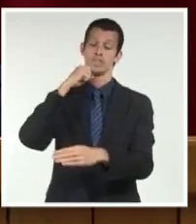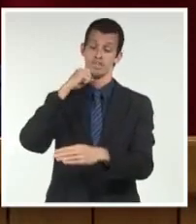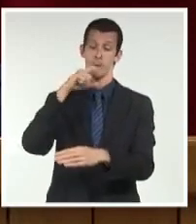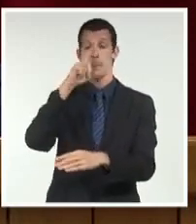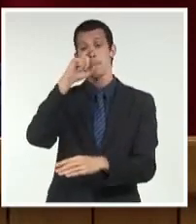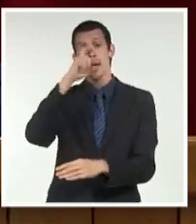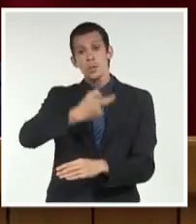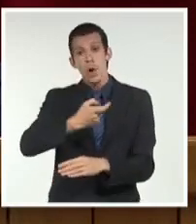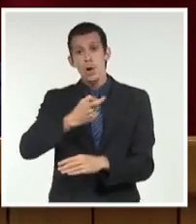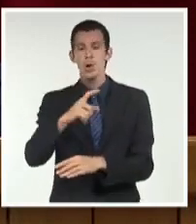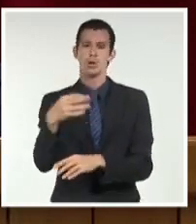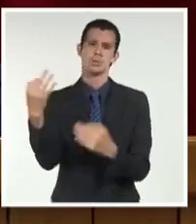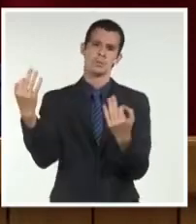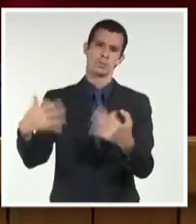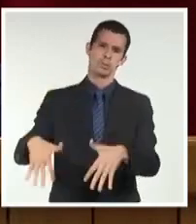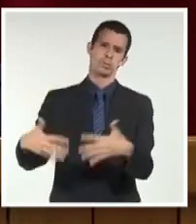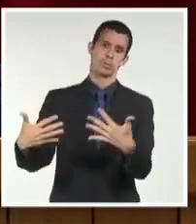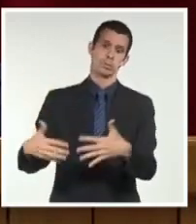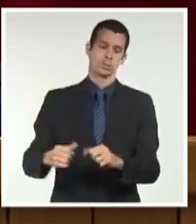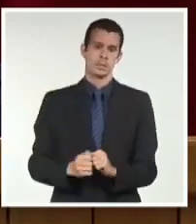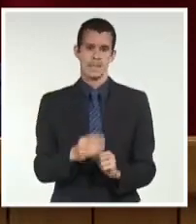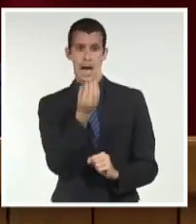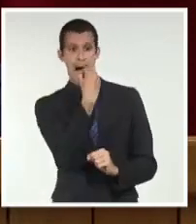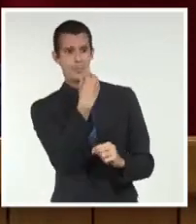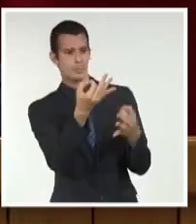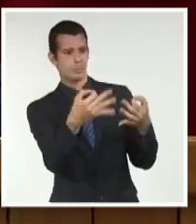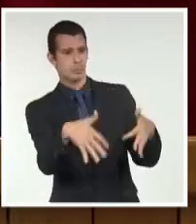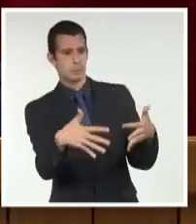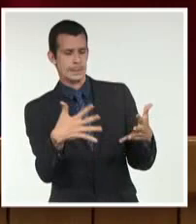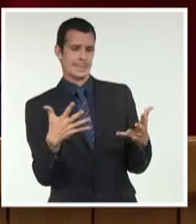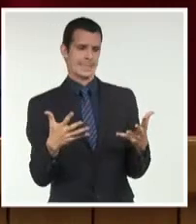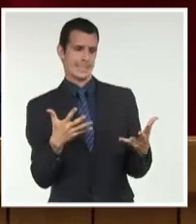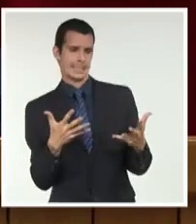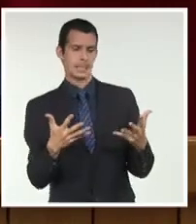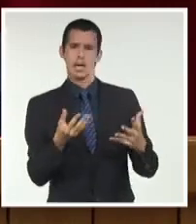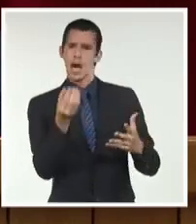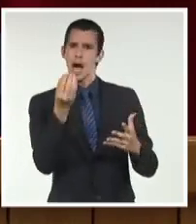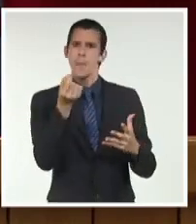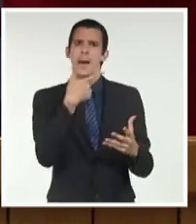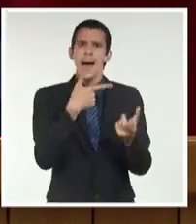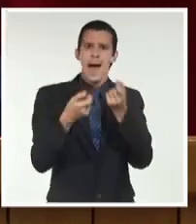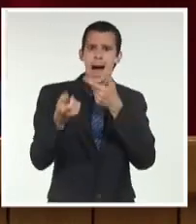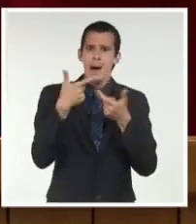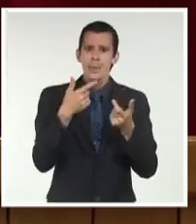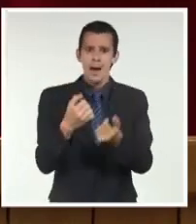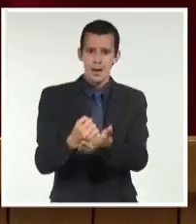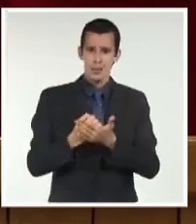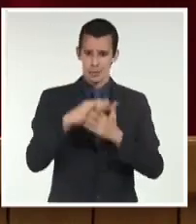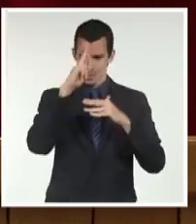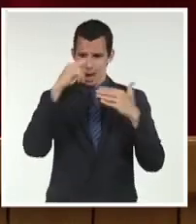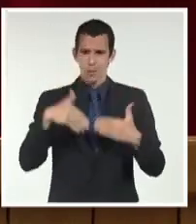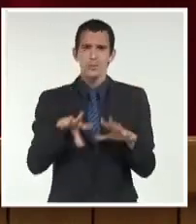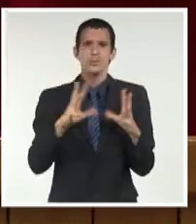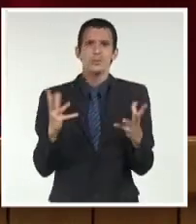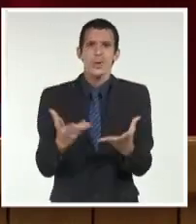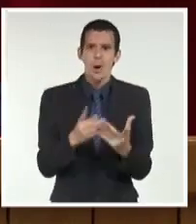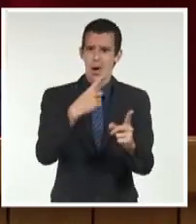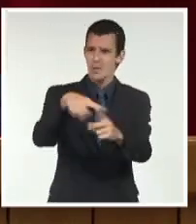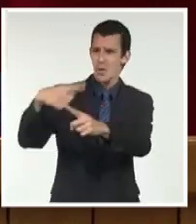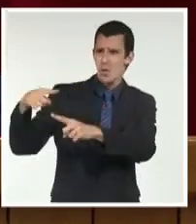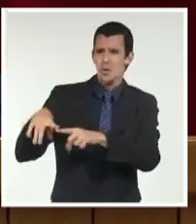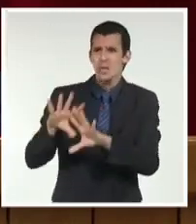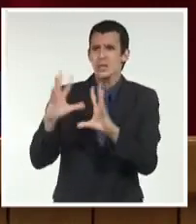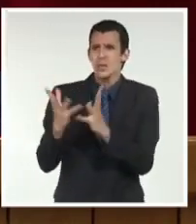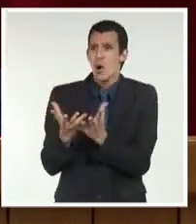combustibles, de los alimentos, de los medicamentos y de otros insumos imprescindibles que deben ser